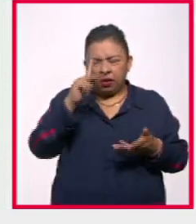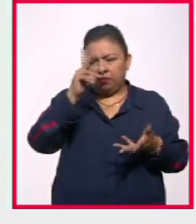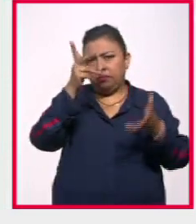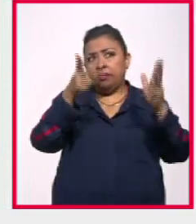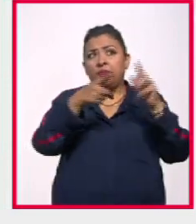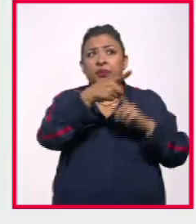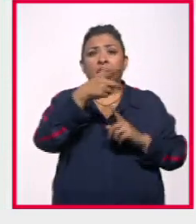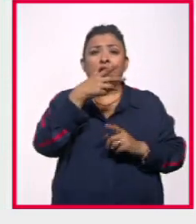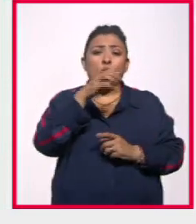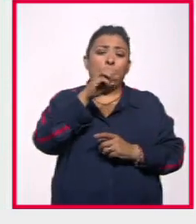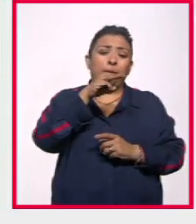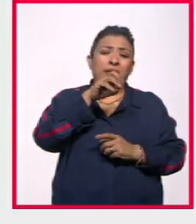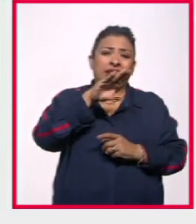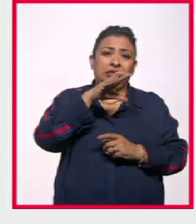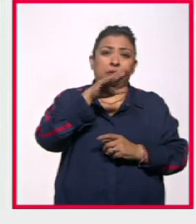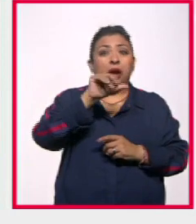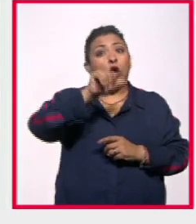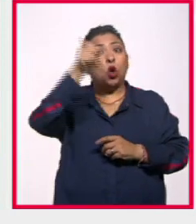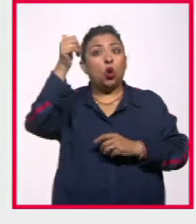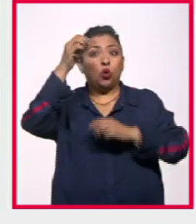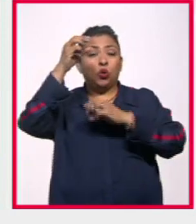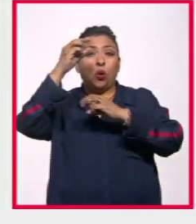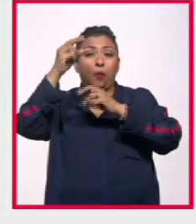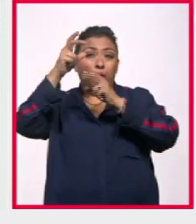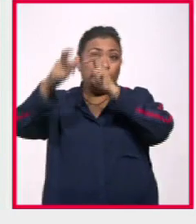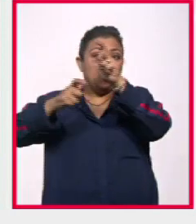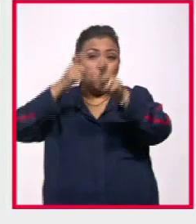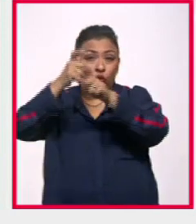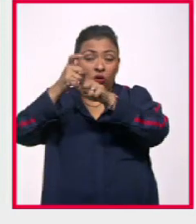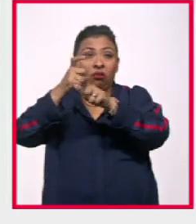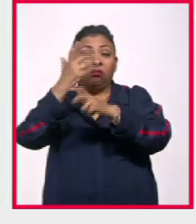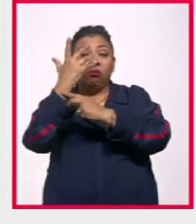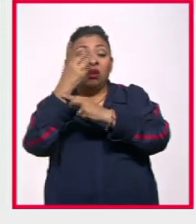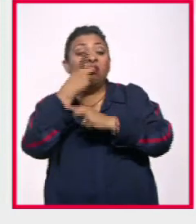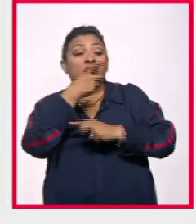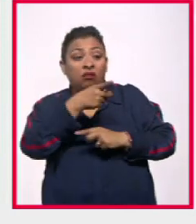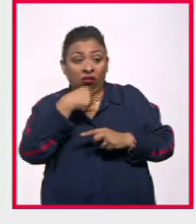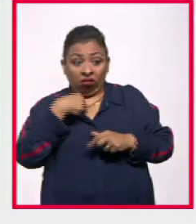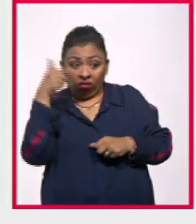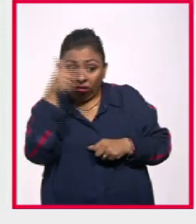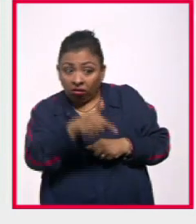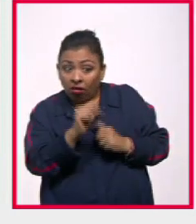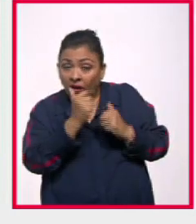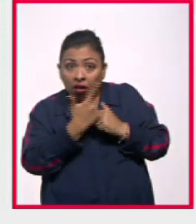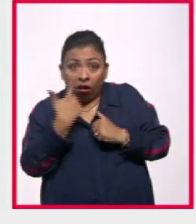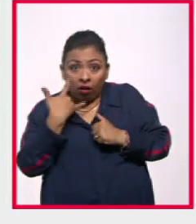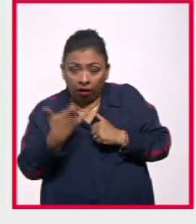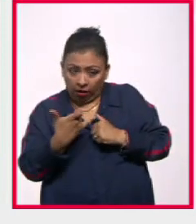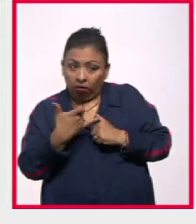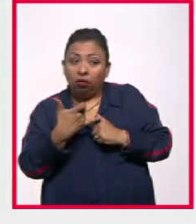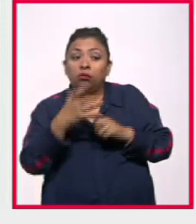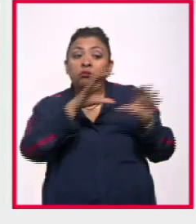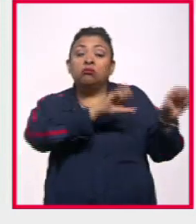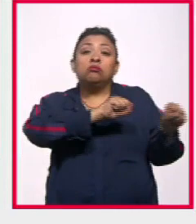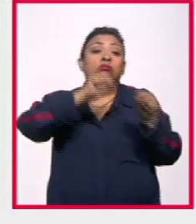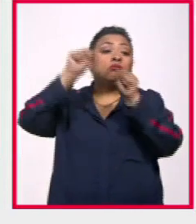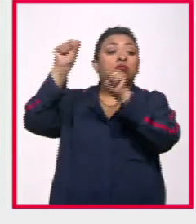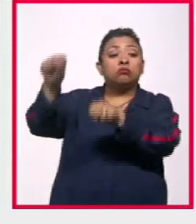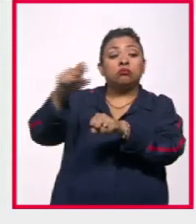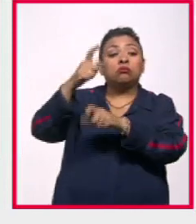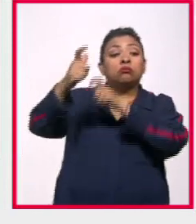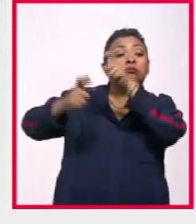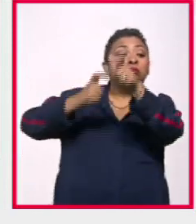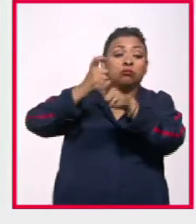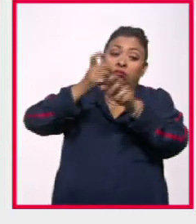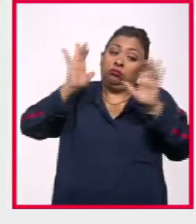Chaparro, que viene de otro planeta, pues está encargado de decirles, oye, si los cachamos haciendo cosas raras, los vamos a deportar al otro